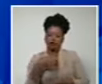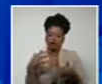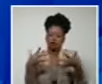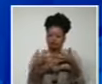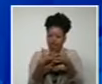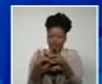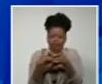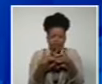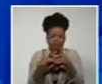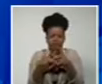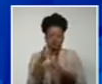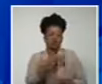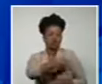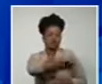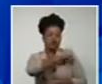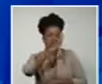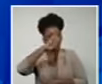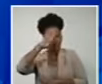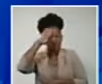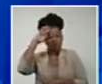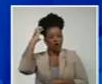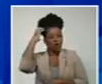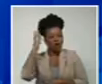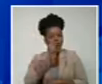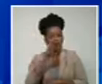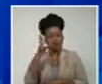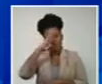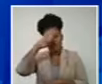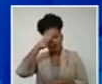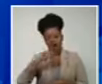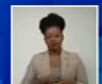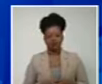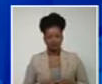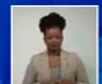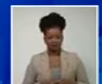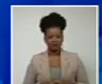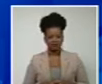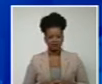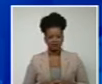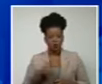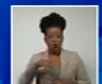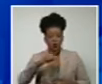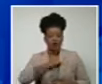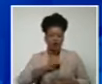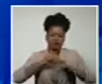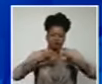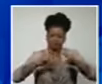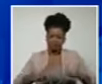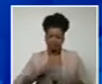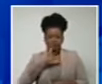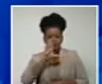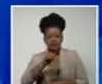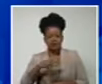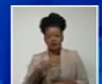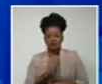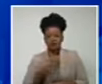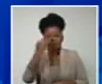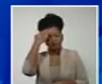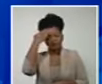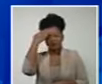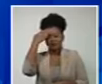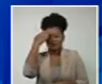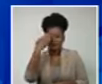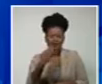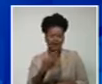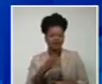pueblo, el gobierno y la revolución cubana. Hoy queremos reiterar además nuestro agradecimiento a la